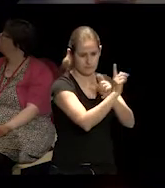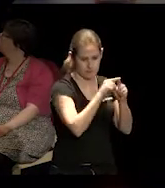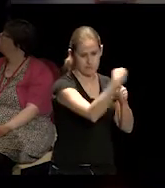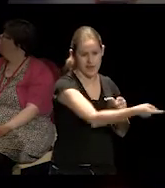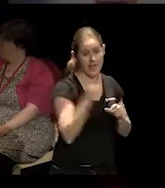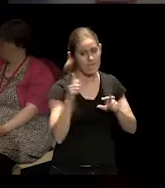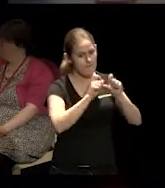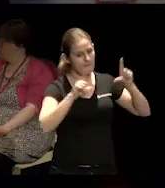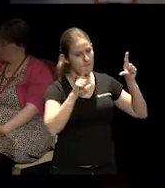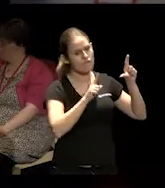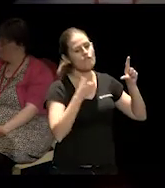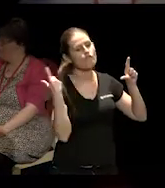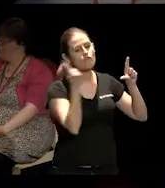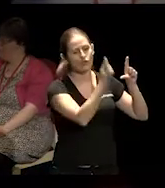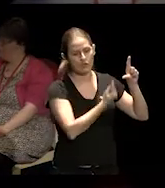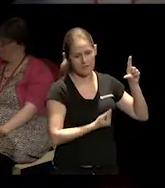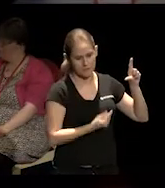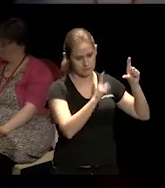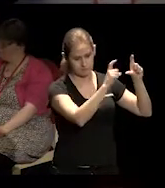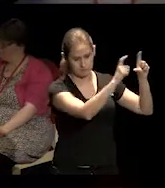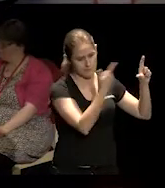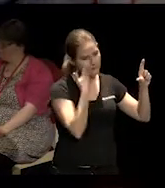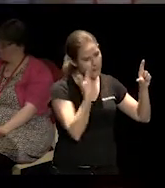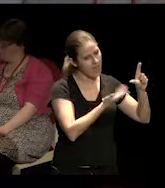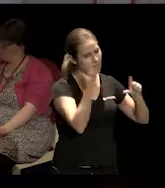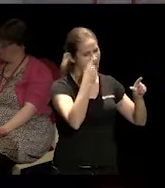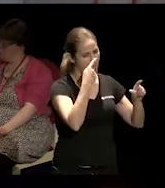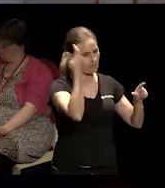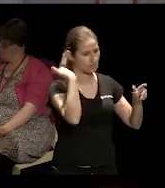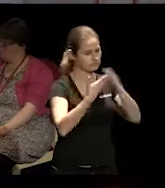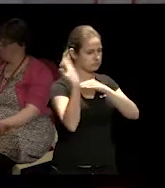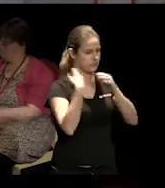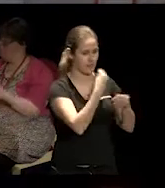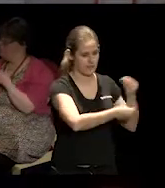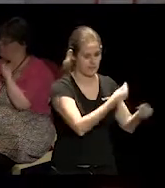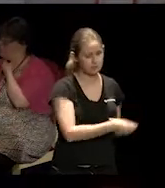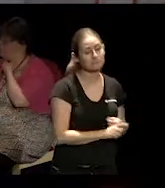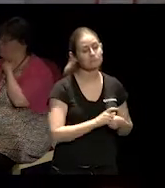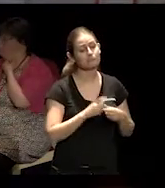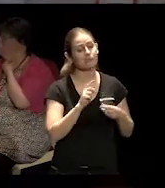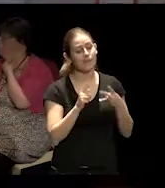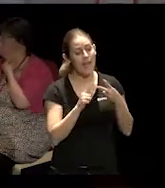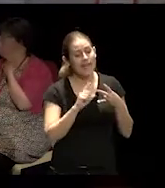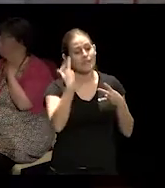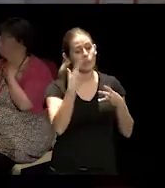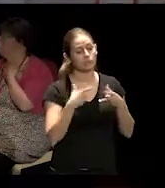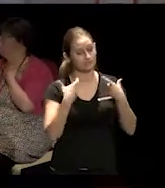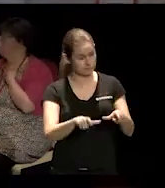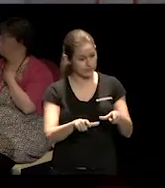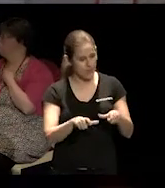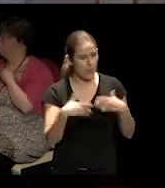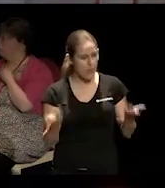espectáculos realizados por el estudio hace años. Y uno de los segundos pilares o ámbitos de aplicación del estudio ha